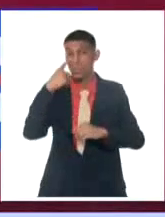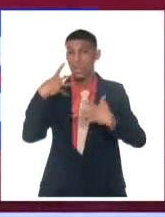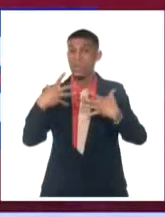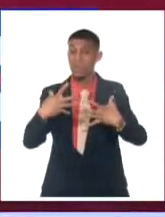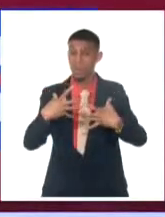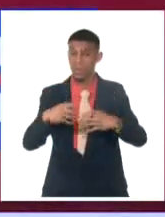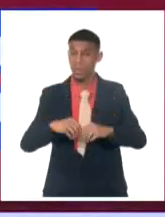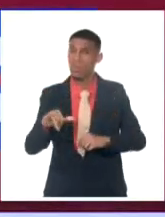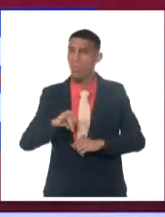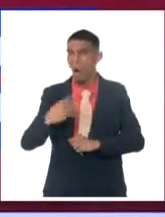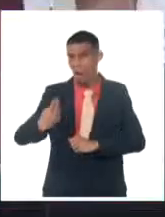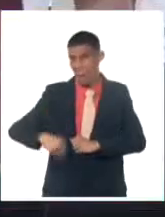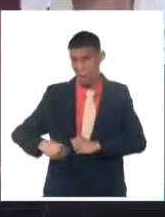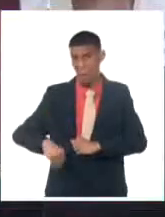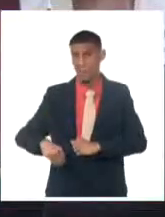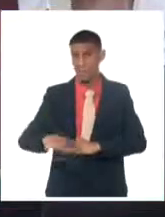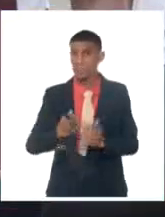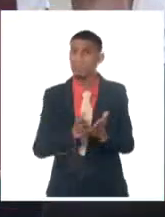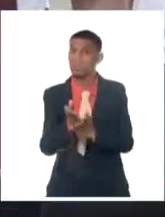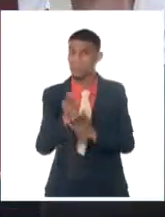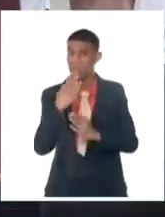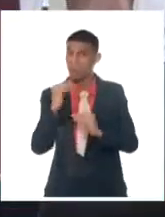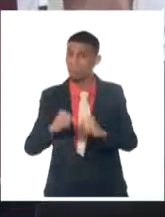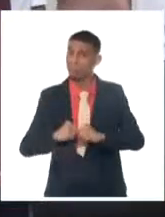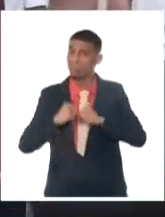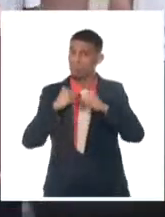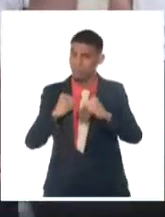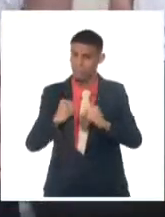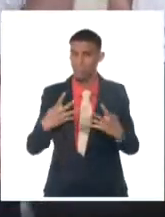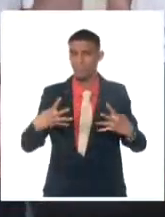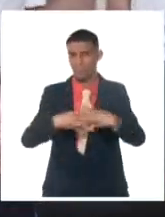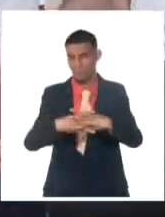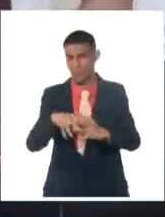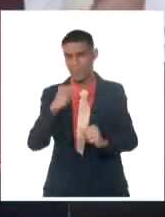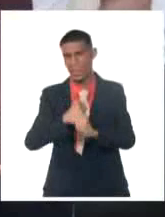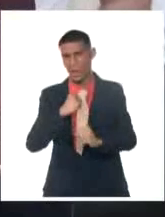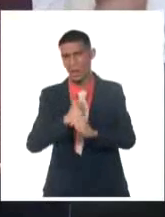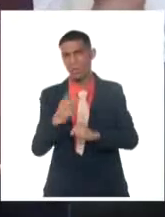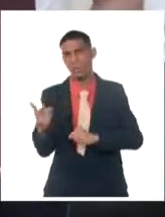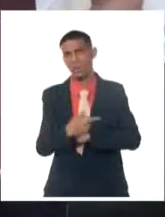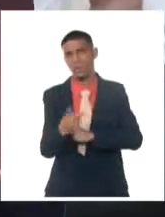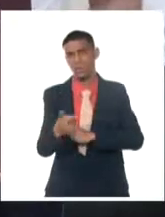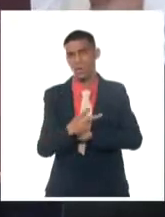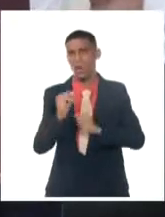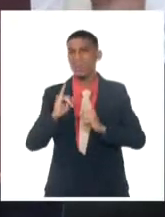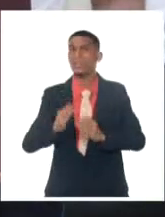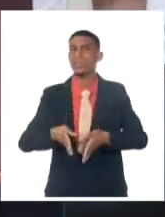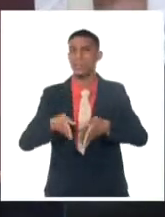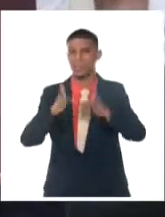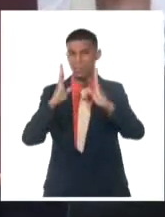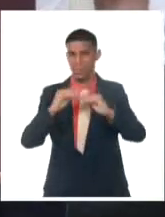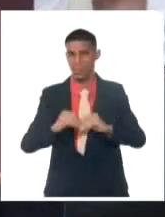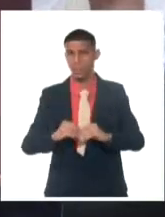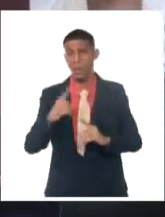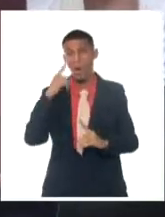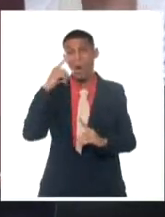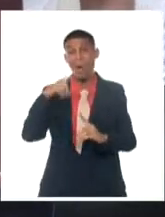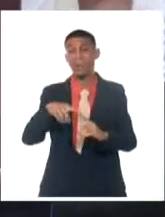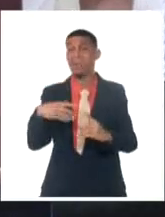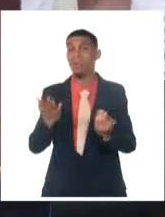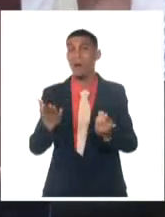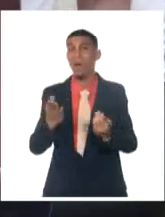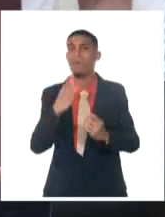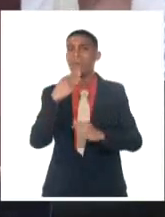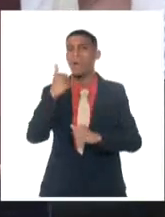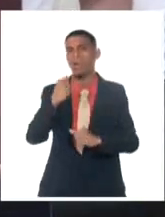oportunidad para continuar fortaleciendo lazos de trabajo entre ambas instituciones con el propósito de